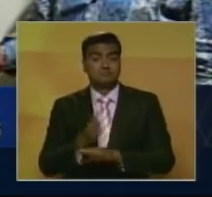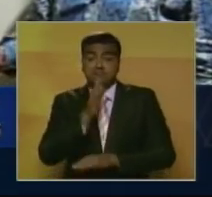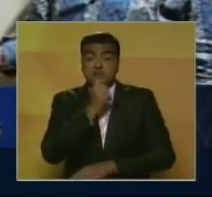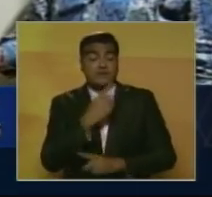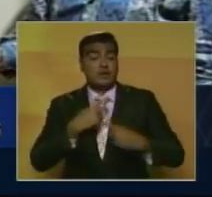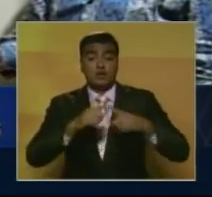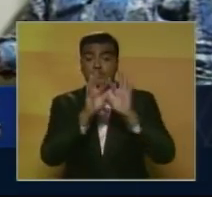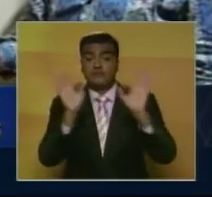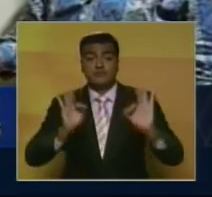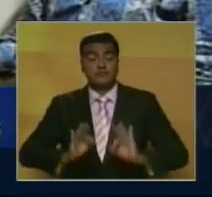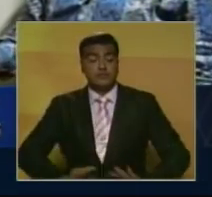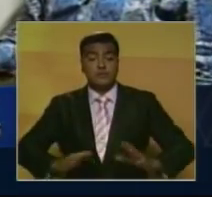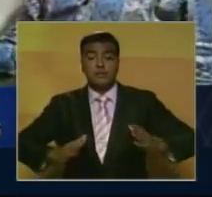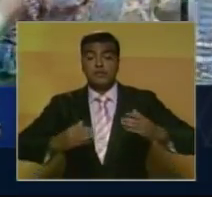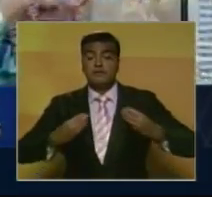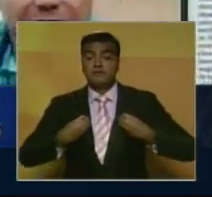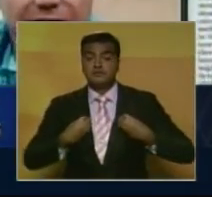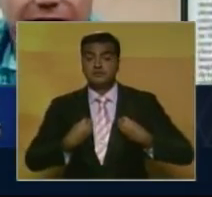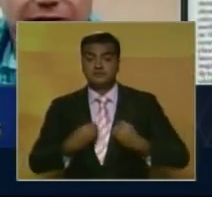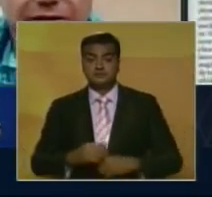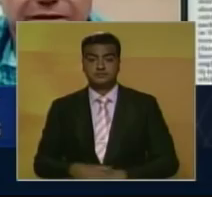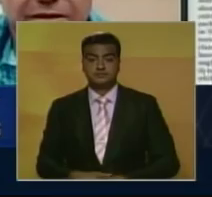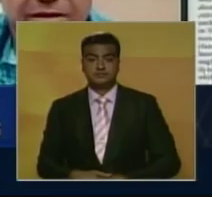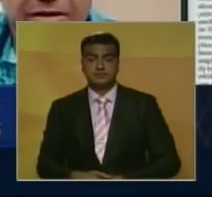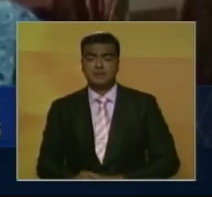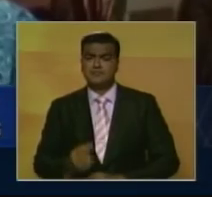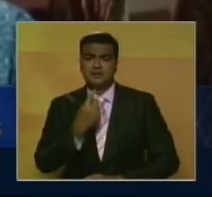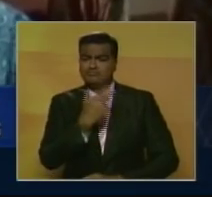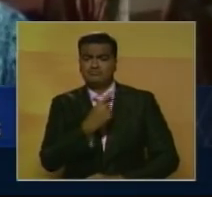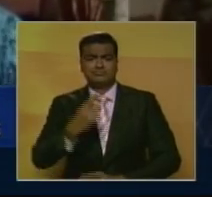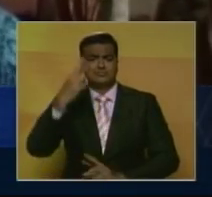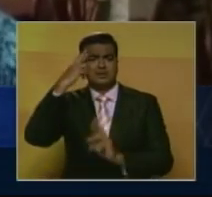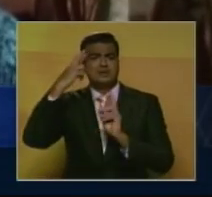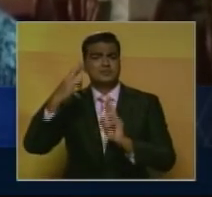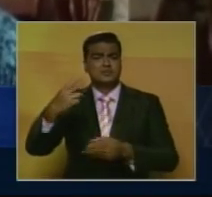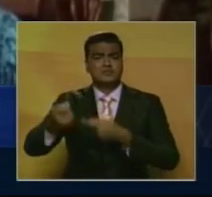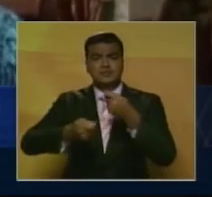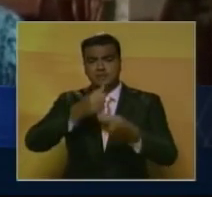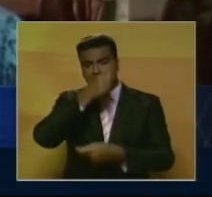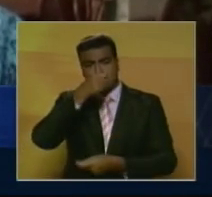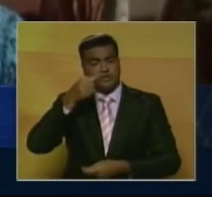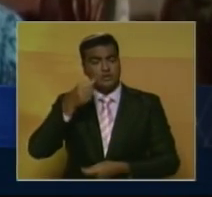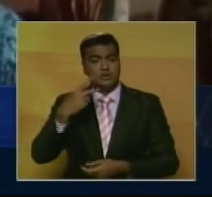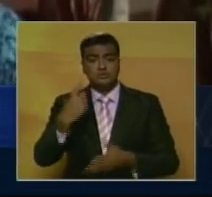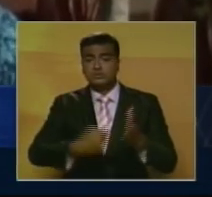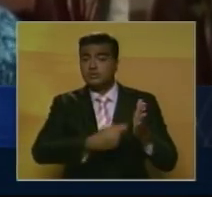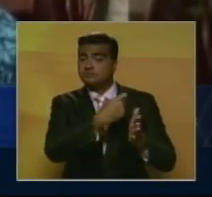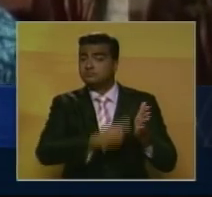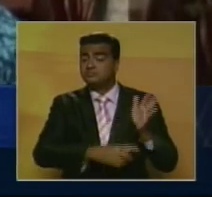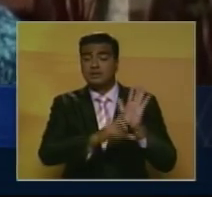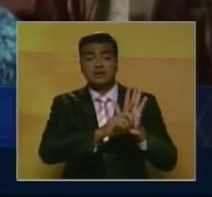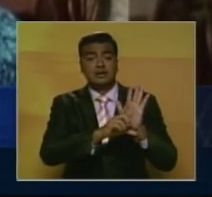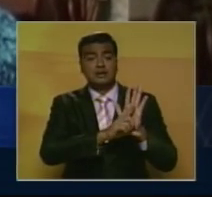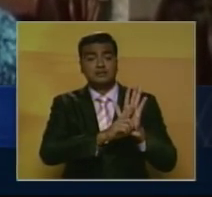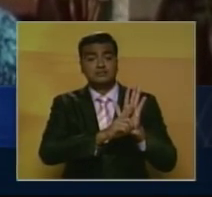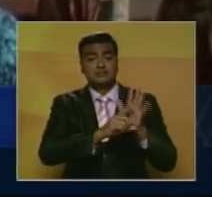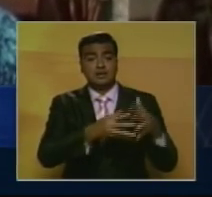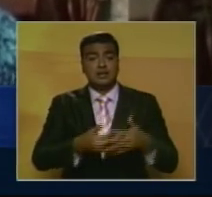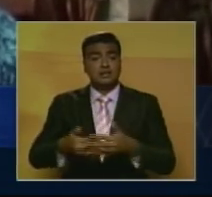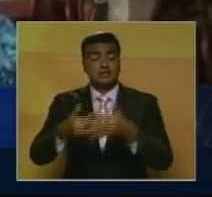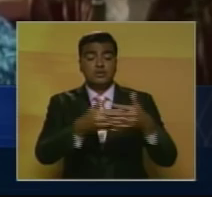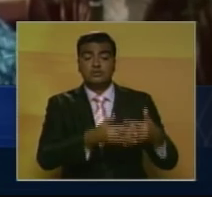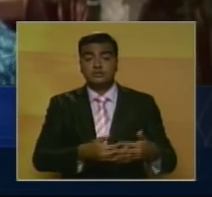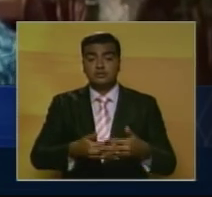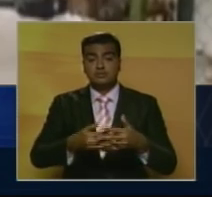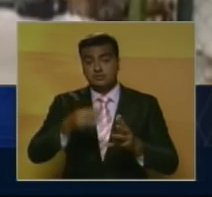otro modo de sobrevivir. El capo añadió que no es responsable del consumo de drogas ilegales en Estados Unidos ni en México, al